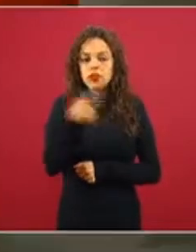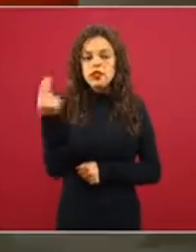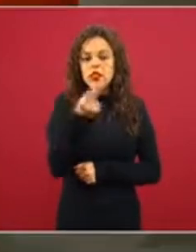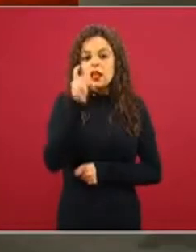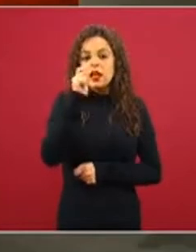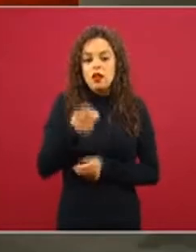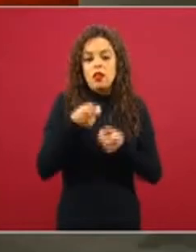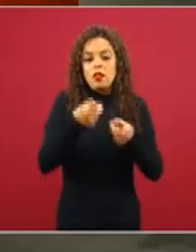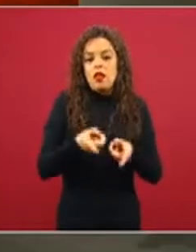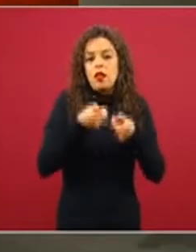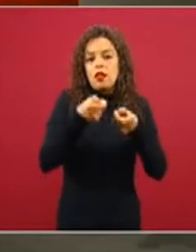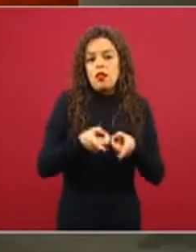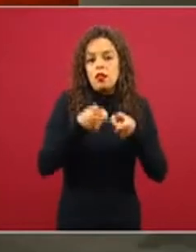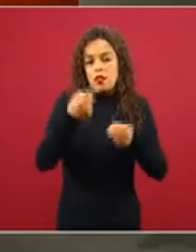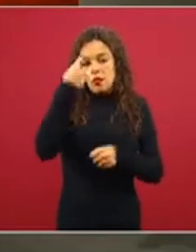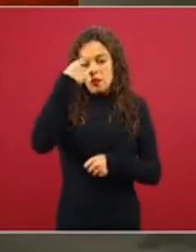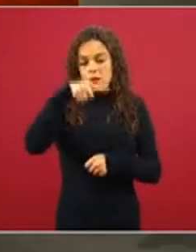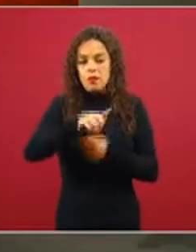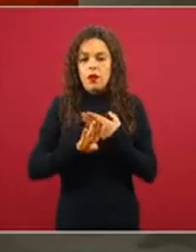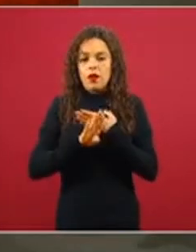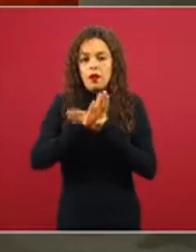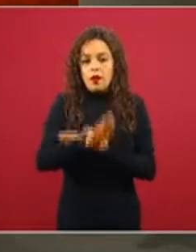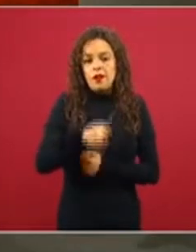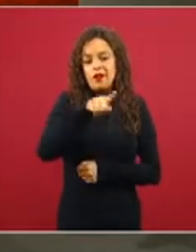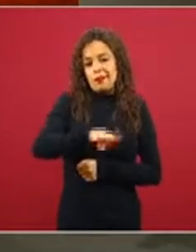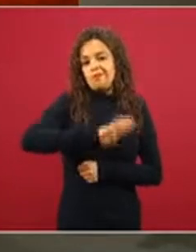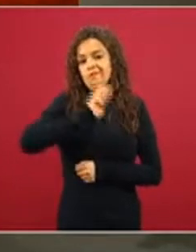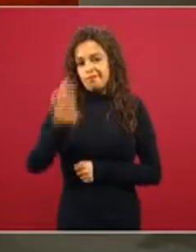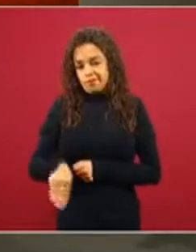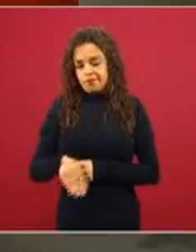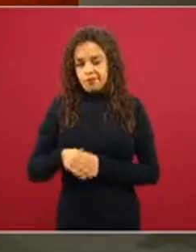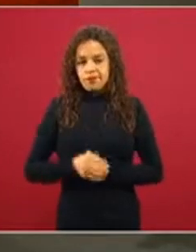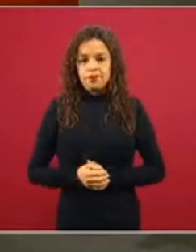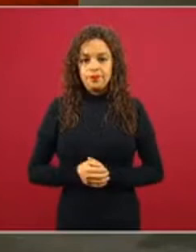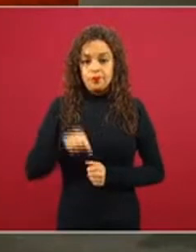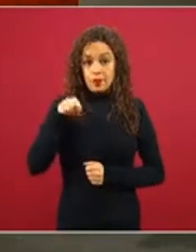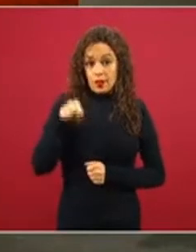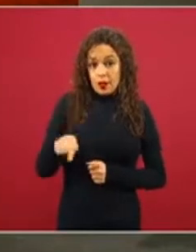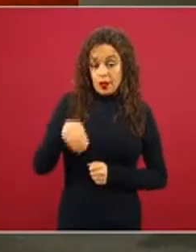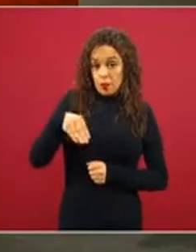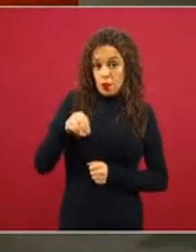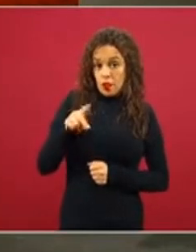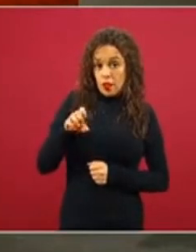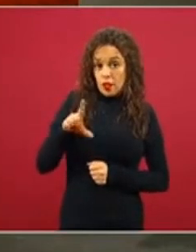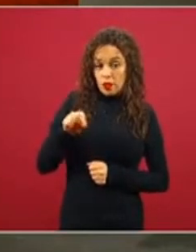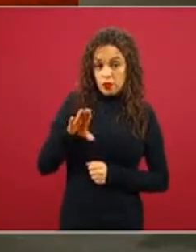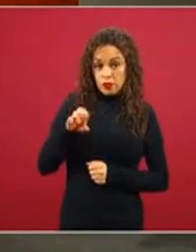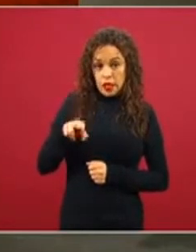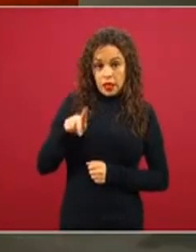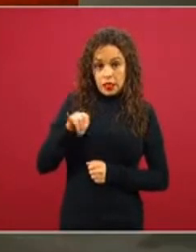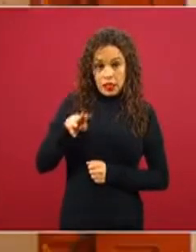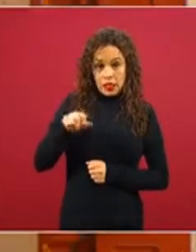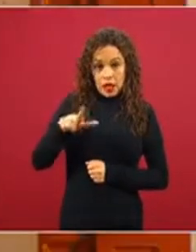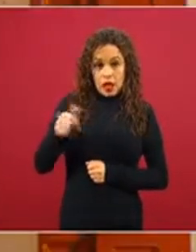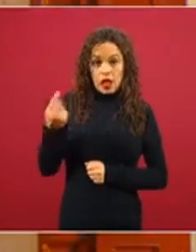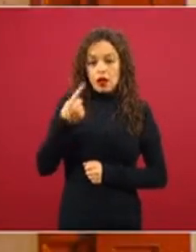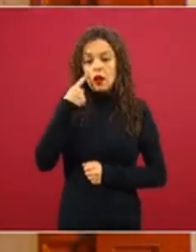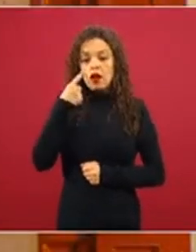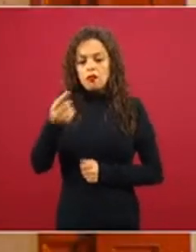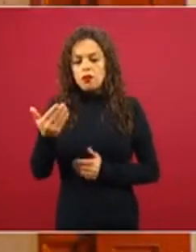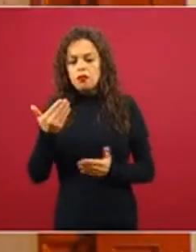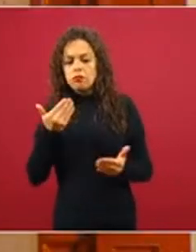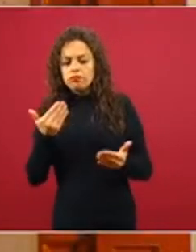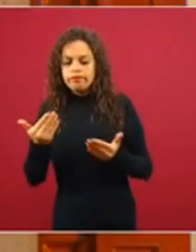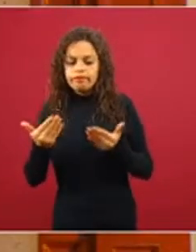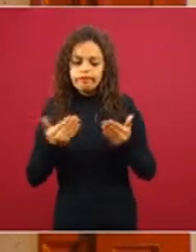esto suceda. El modelo centinela nos permite estimar la carga, sobre todo dado que